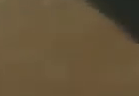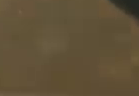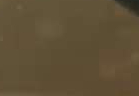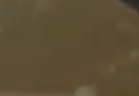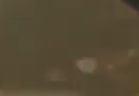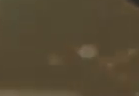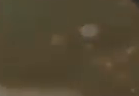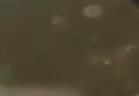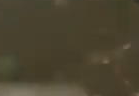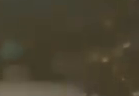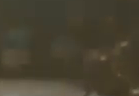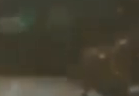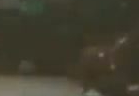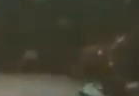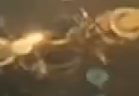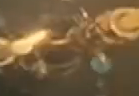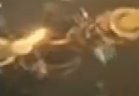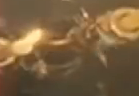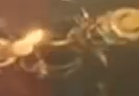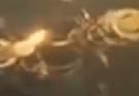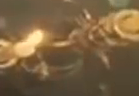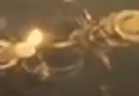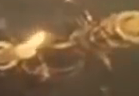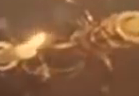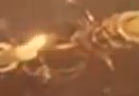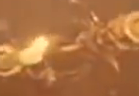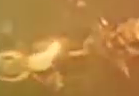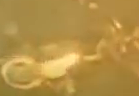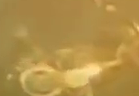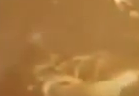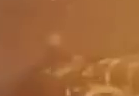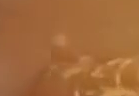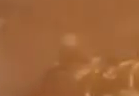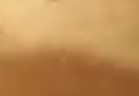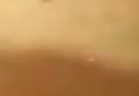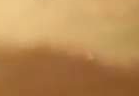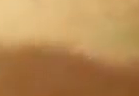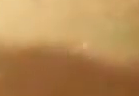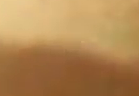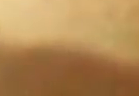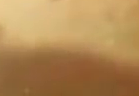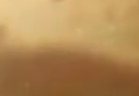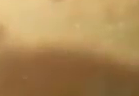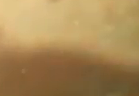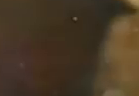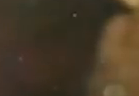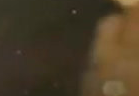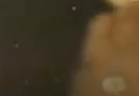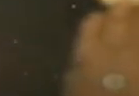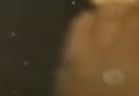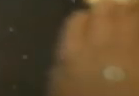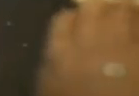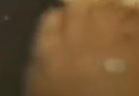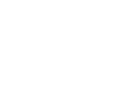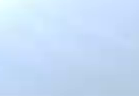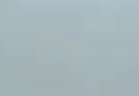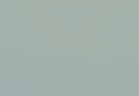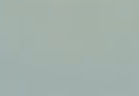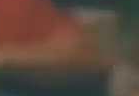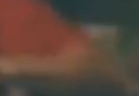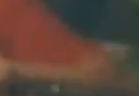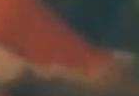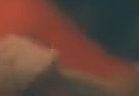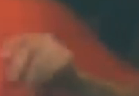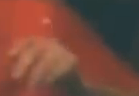de Venezuela se añadirá una como emblema de la provincia de Guayana. De modo que el número de las estrellas serán en adelante de